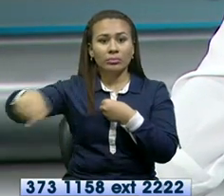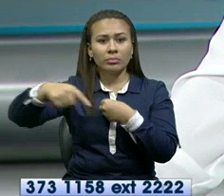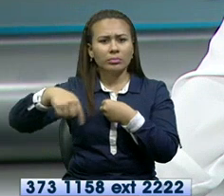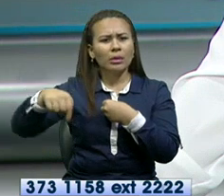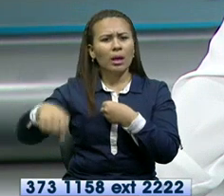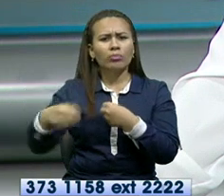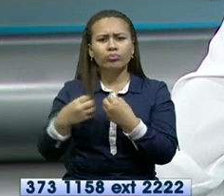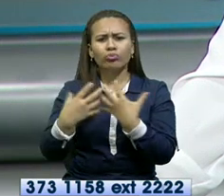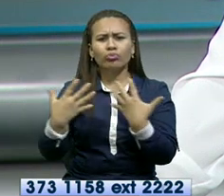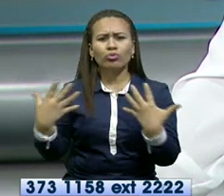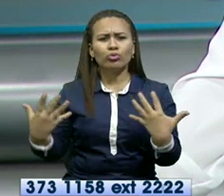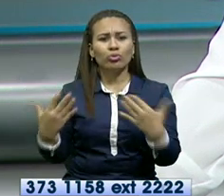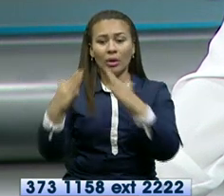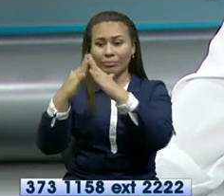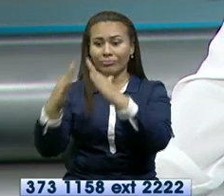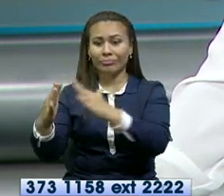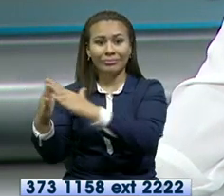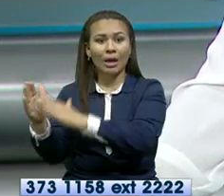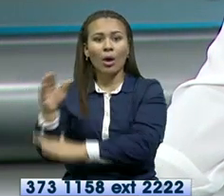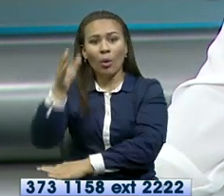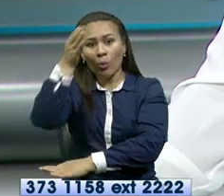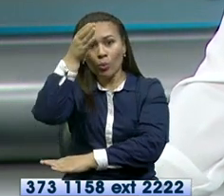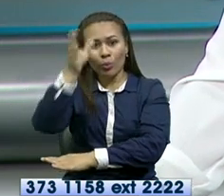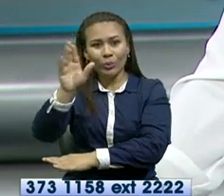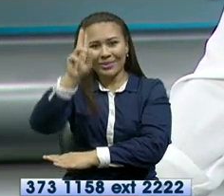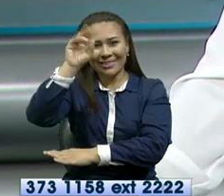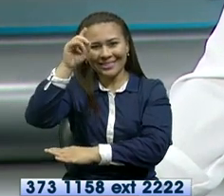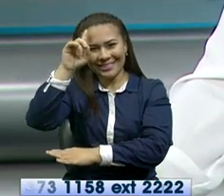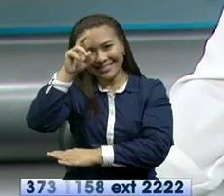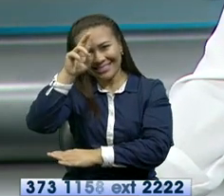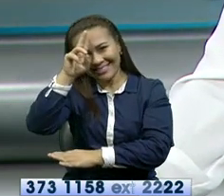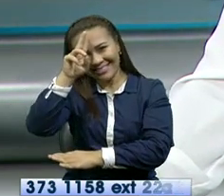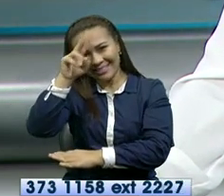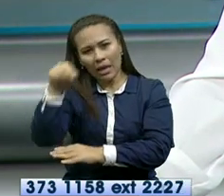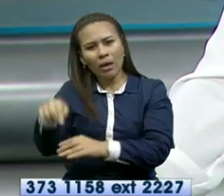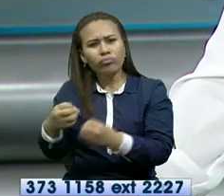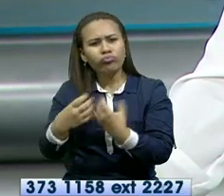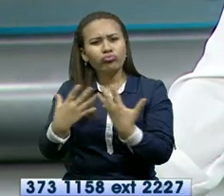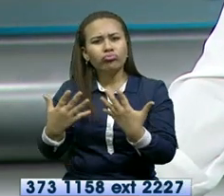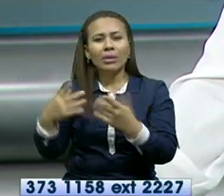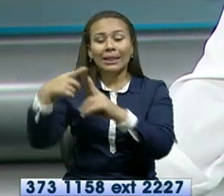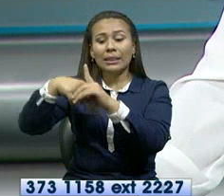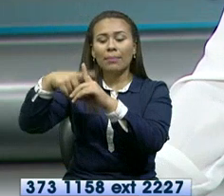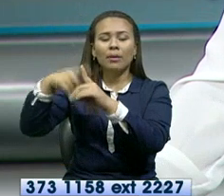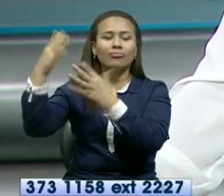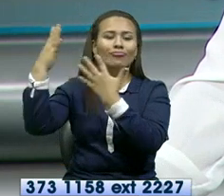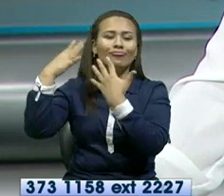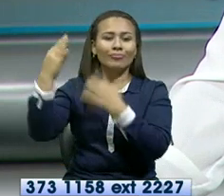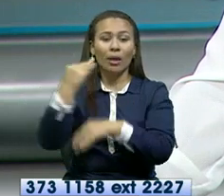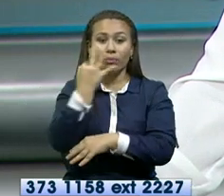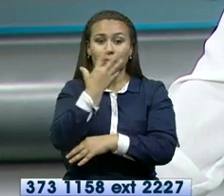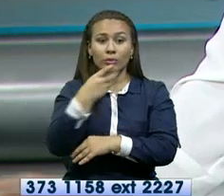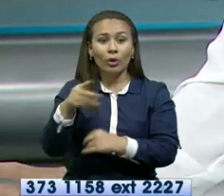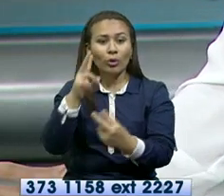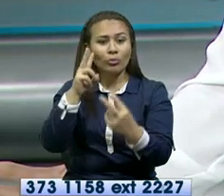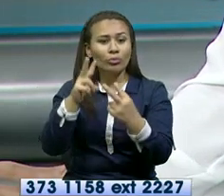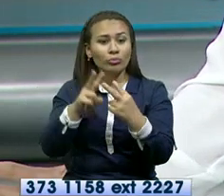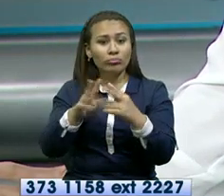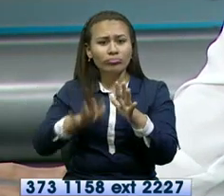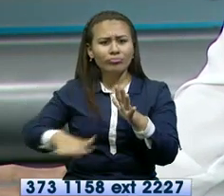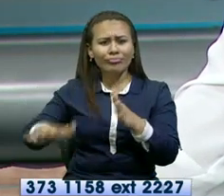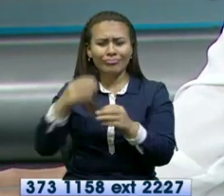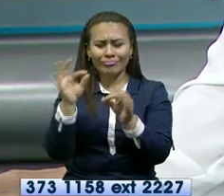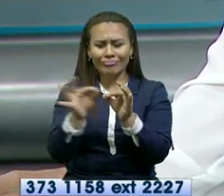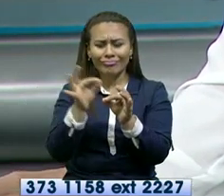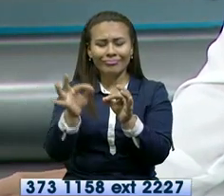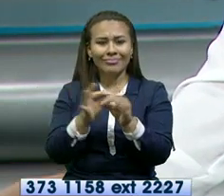antiguamente existieron asentamientos de la cultura quitucaras. Con un clima templado seco, es una región conocida por sus maravillosas